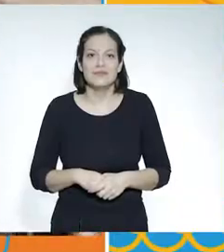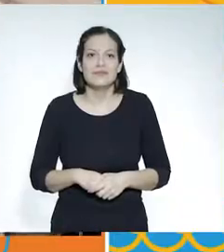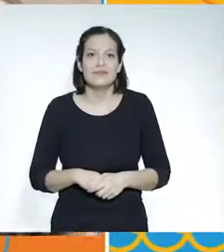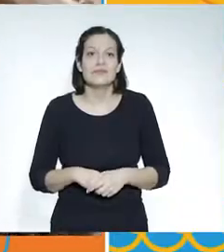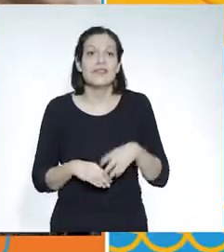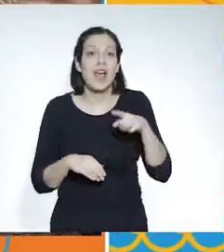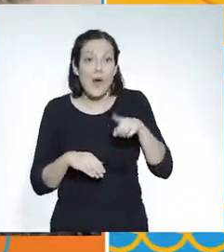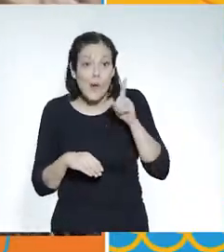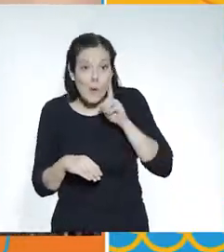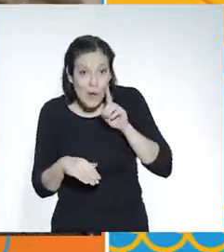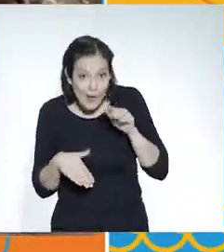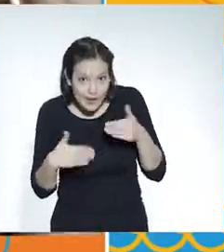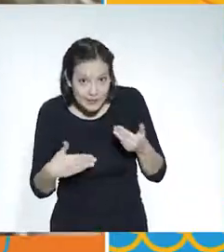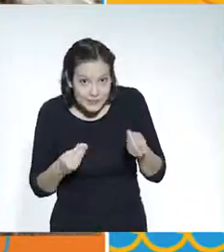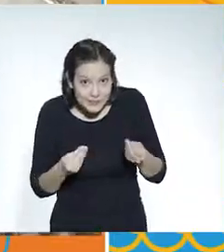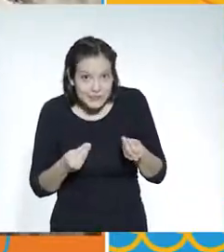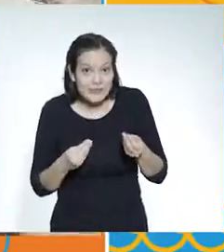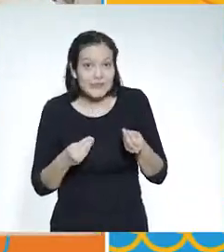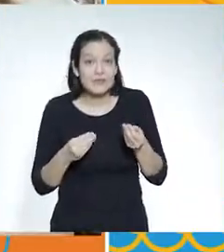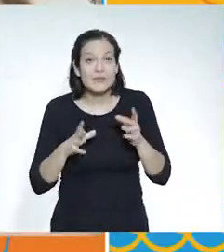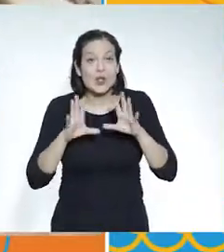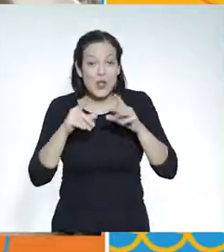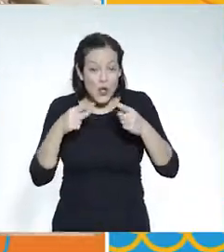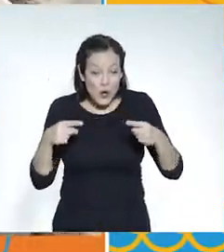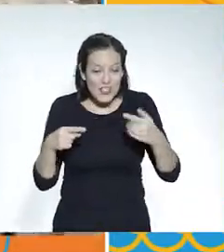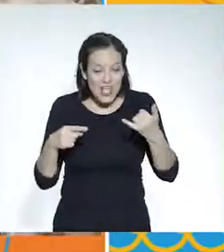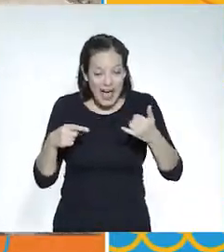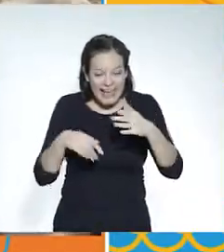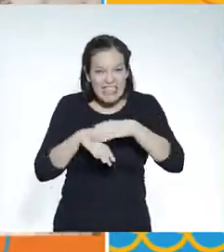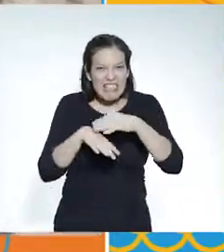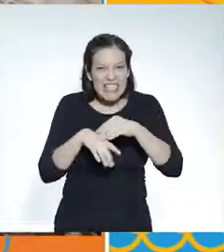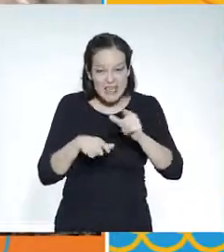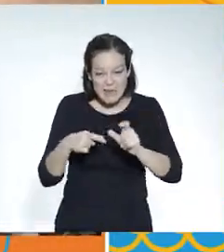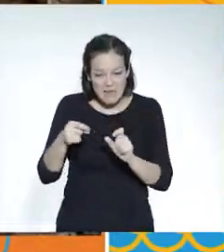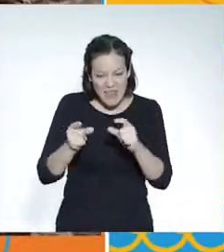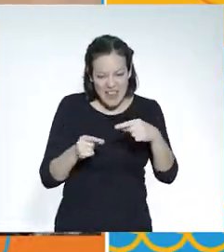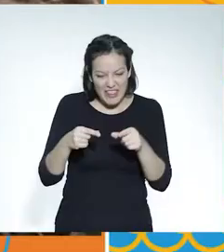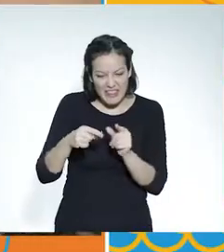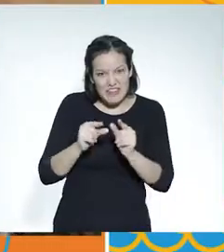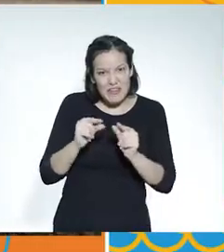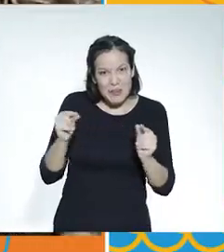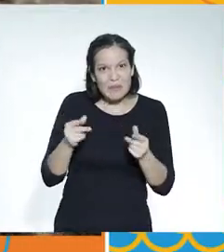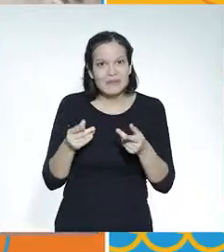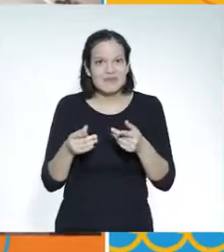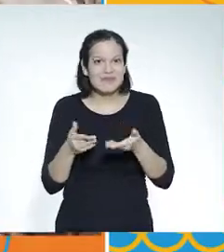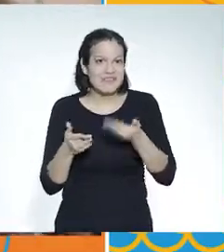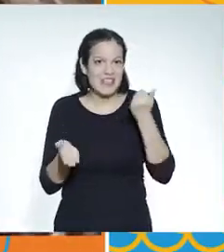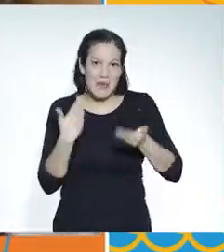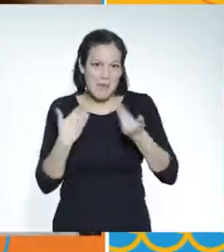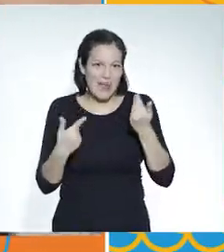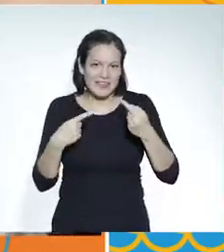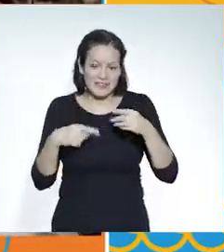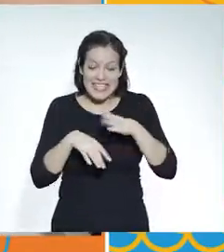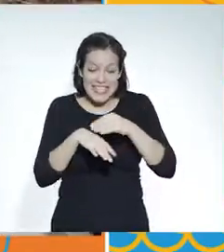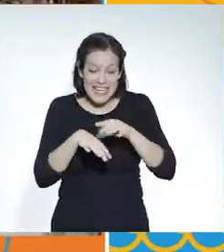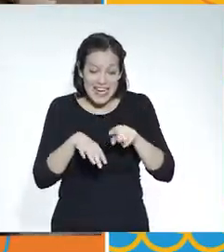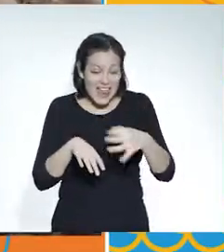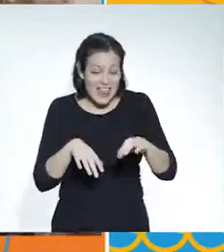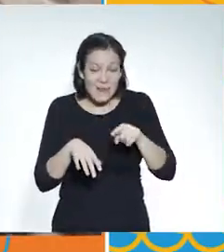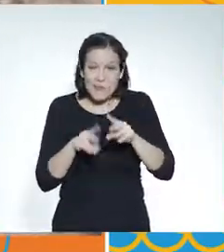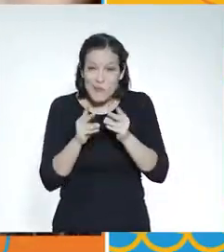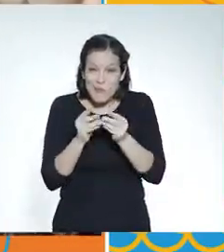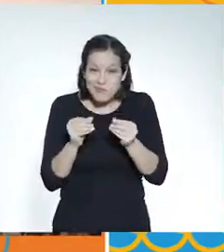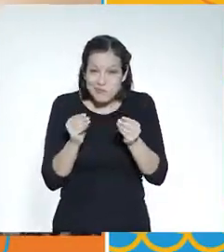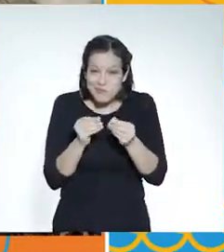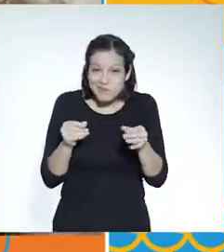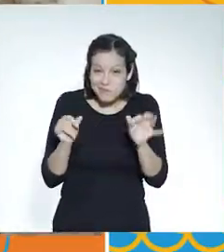Lo que vamos a intentar es todo lo que es grueso, los pedacitos más gruesos se separan y que quede lo más finito posible